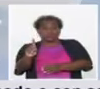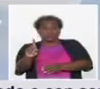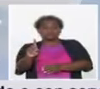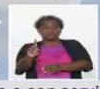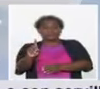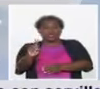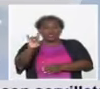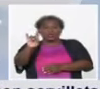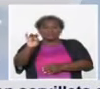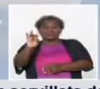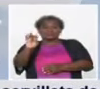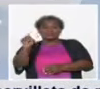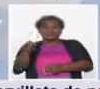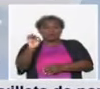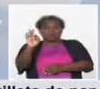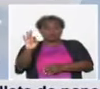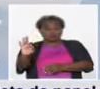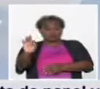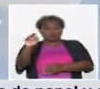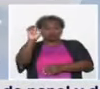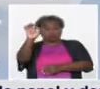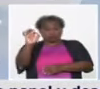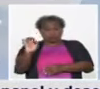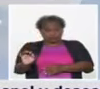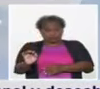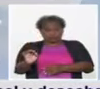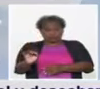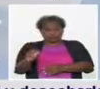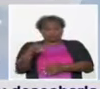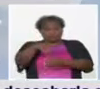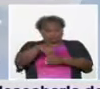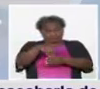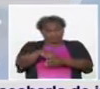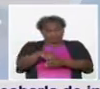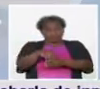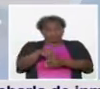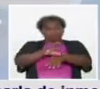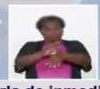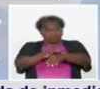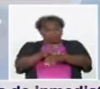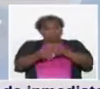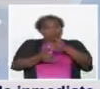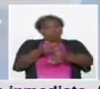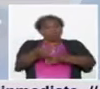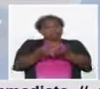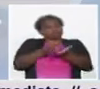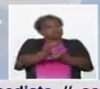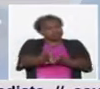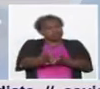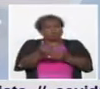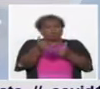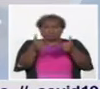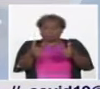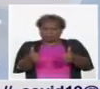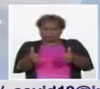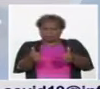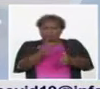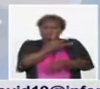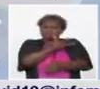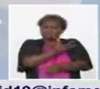97,8% de los 6.032, con una evolución clínica estable. Lamentamos